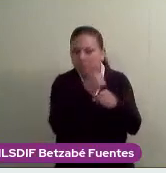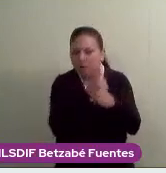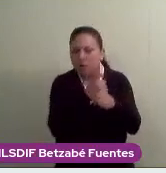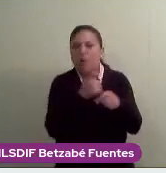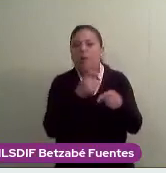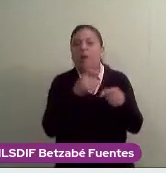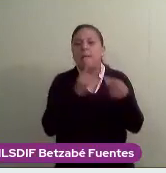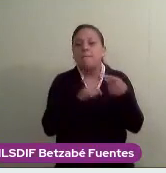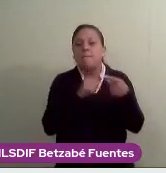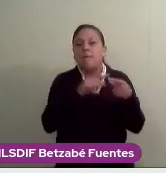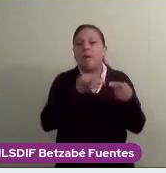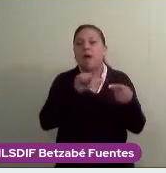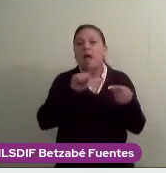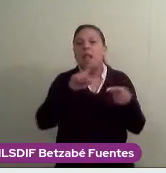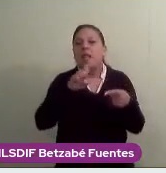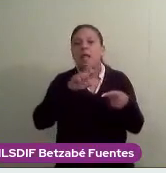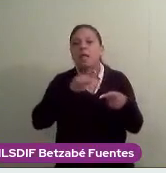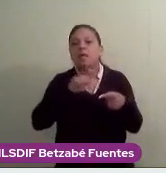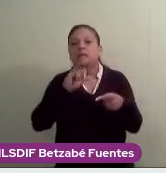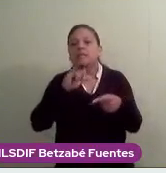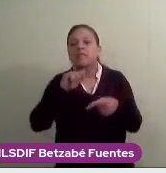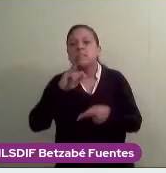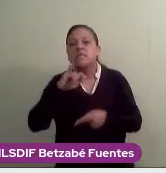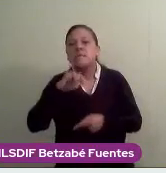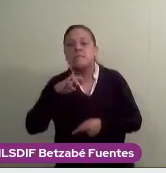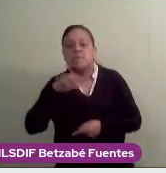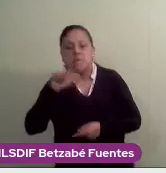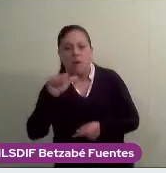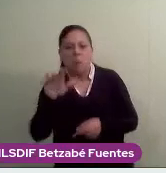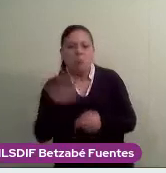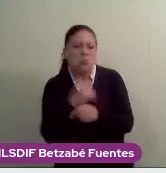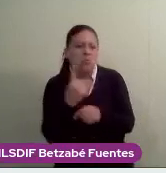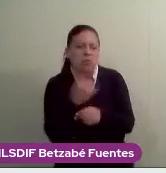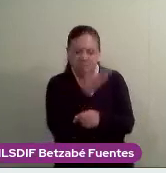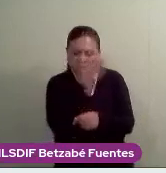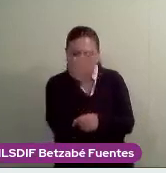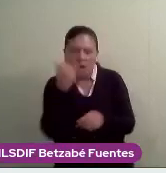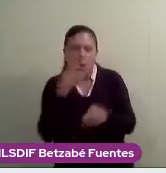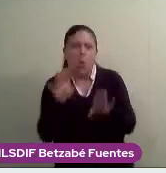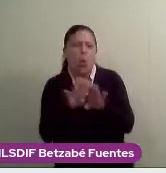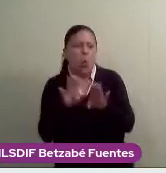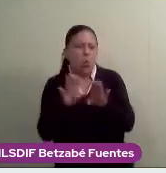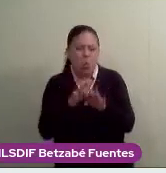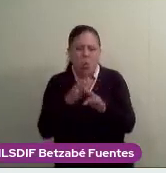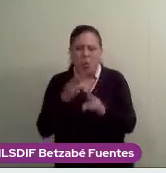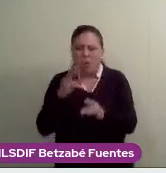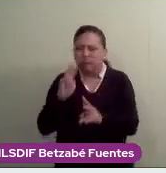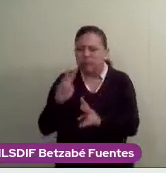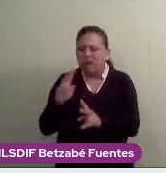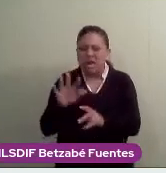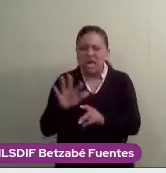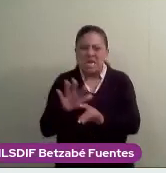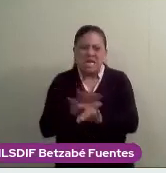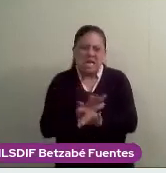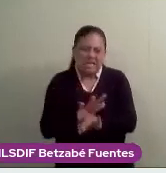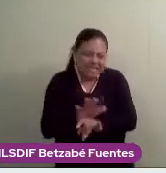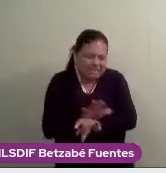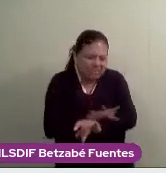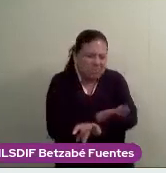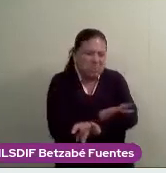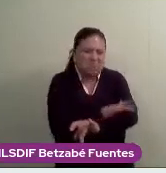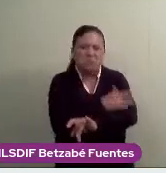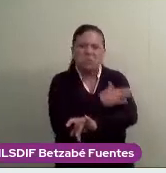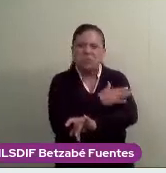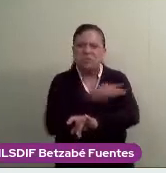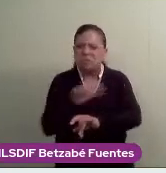porque pues no le enseñaron pues, a reconocer estas emociones y se desarrolla el trastorno depresivo. O empieza